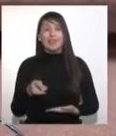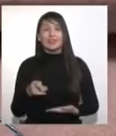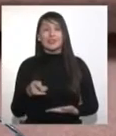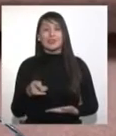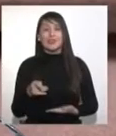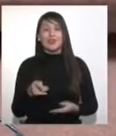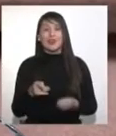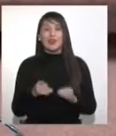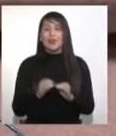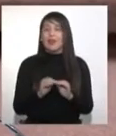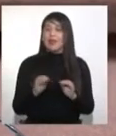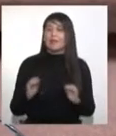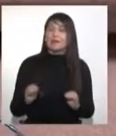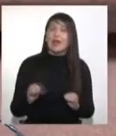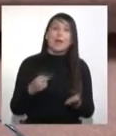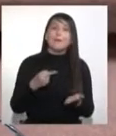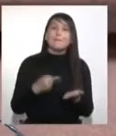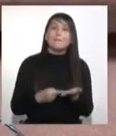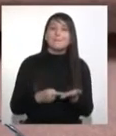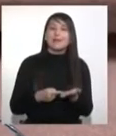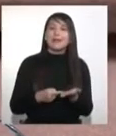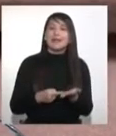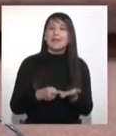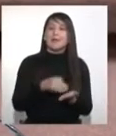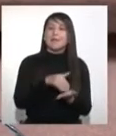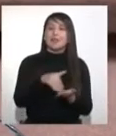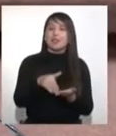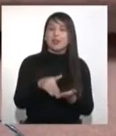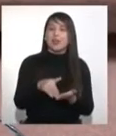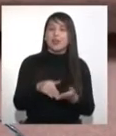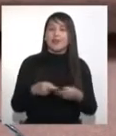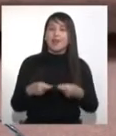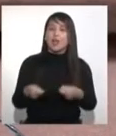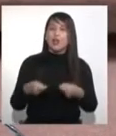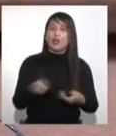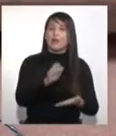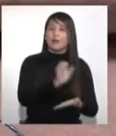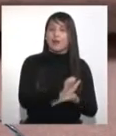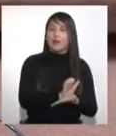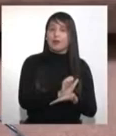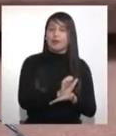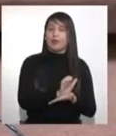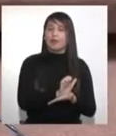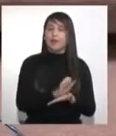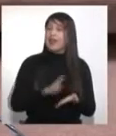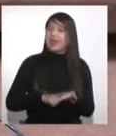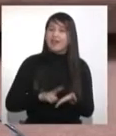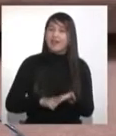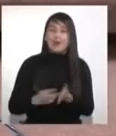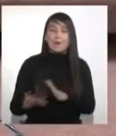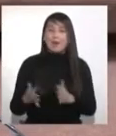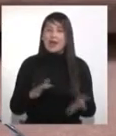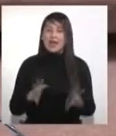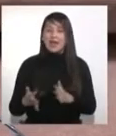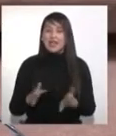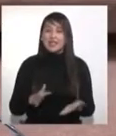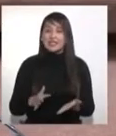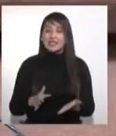los 1.000 millones de costo fiscal. La verdad es que pareciera que somos capaces